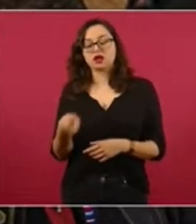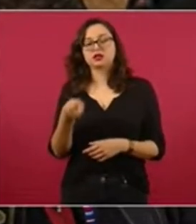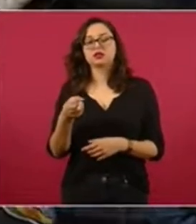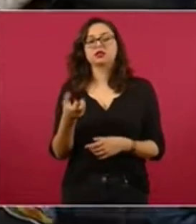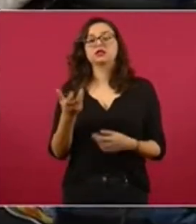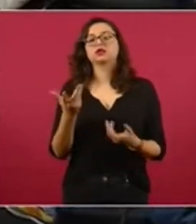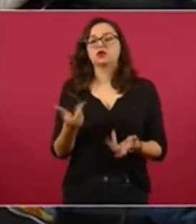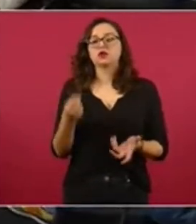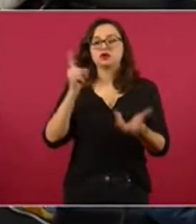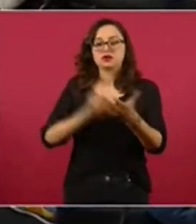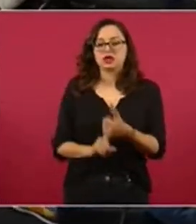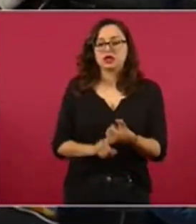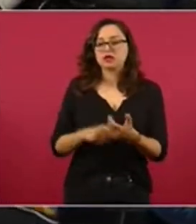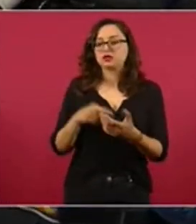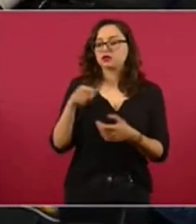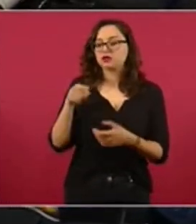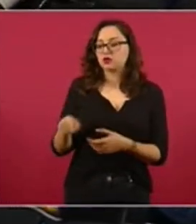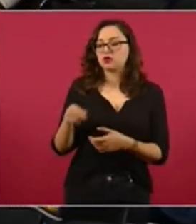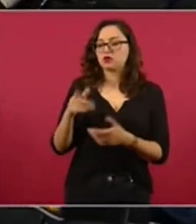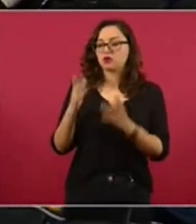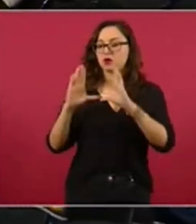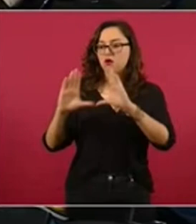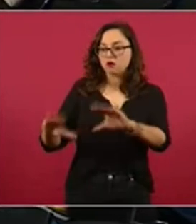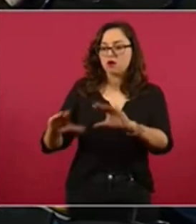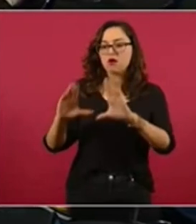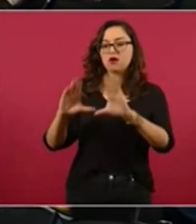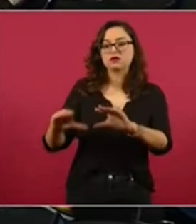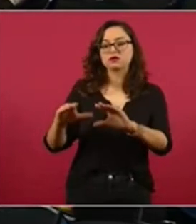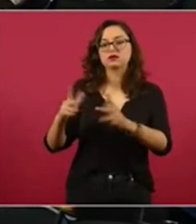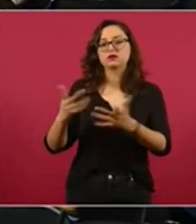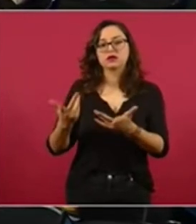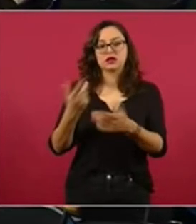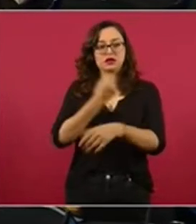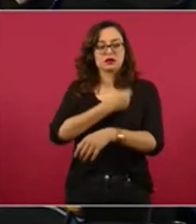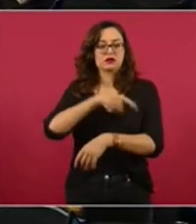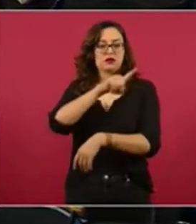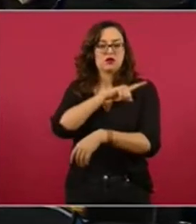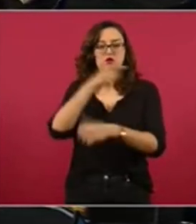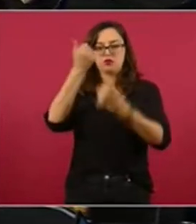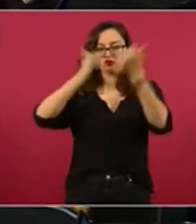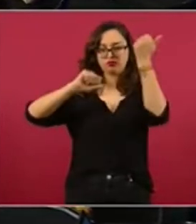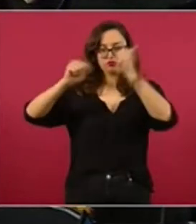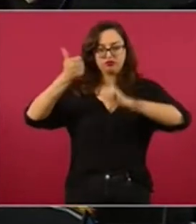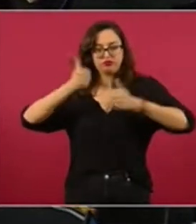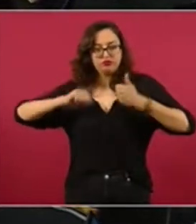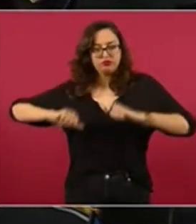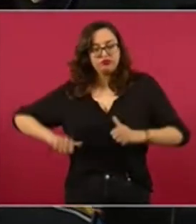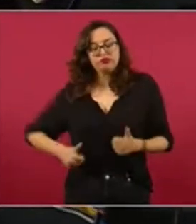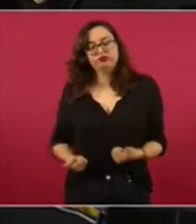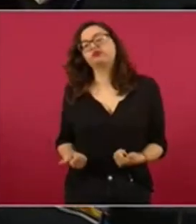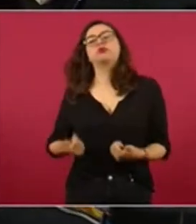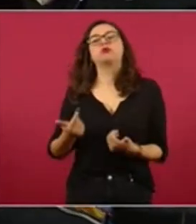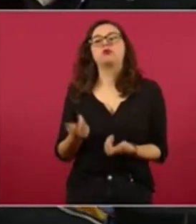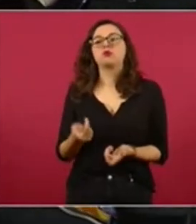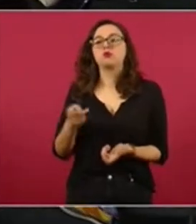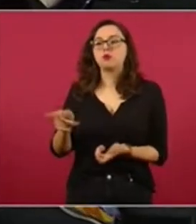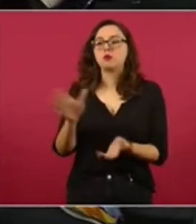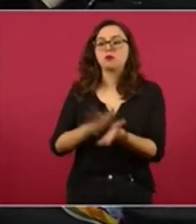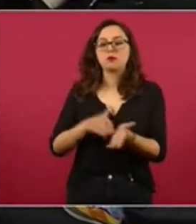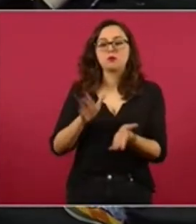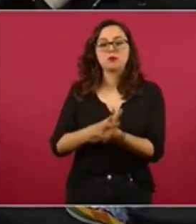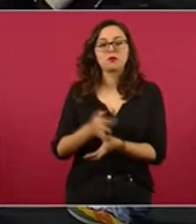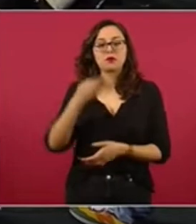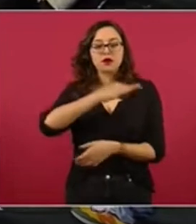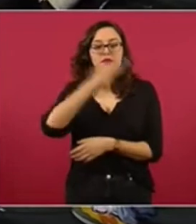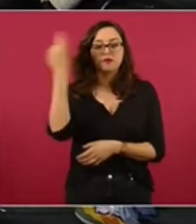Comisión Interinstitucional de la Formación de Recursos Humanos para la Salud dice que la falsificación para obtener